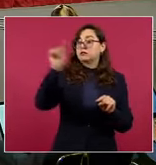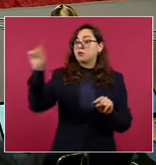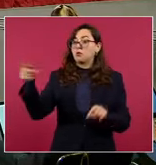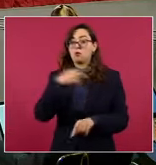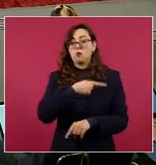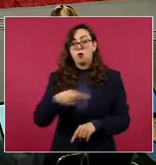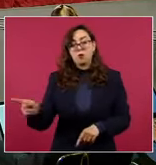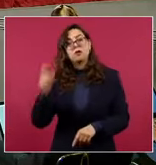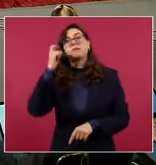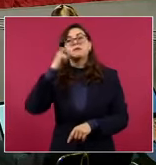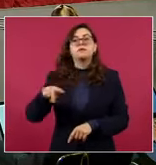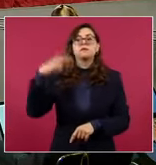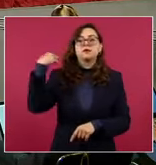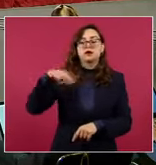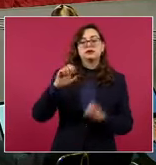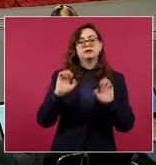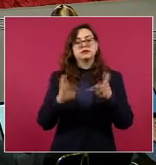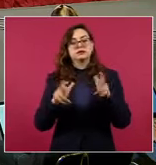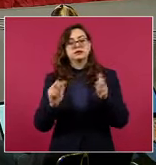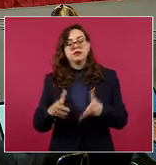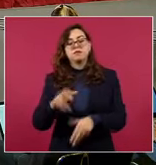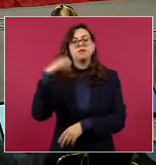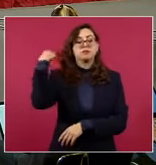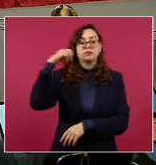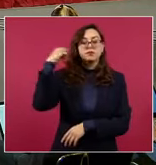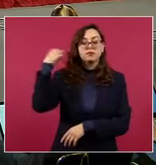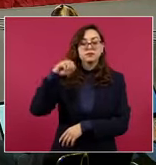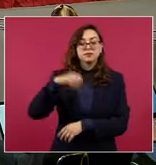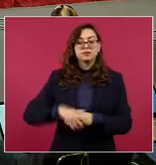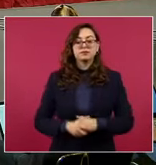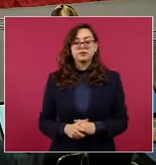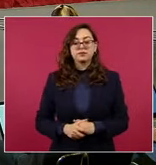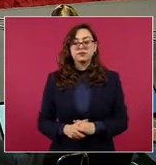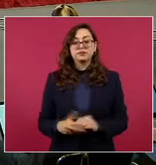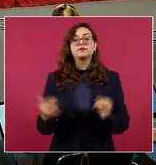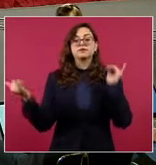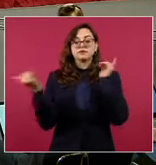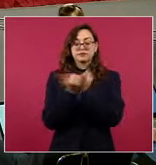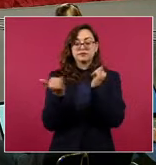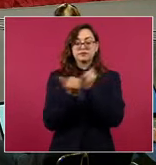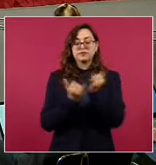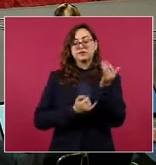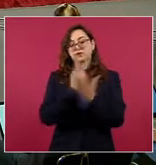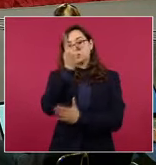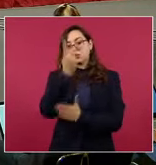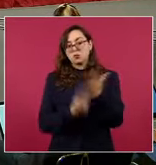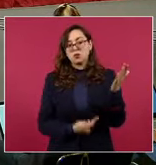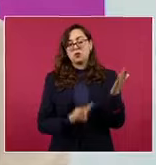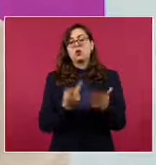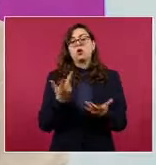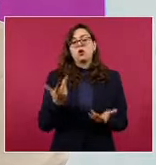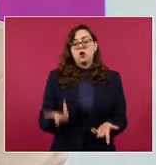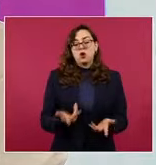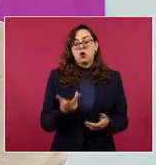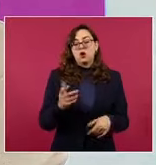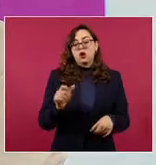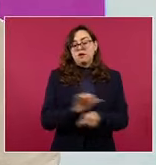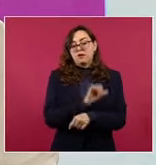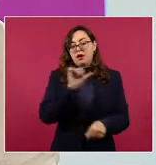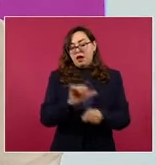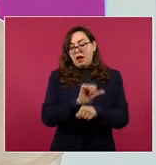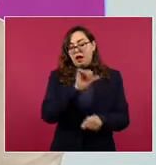Guerrero, Veracruz, Chiapas y Oaxaca. Y también con el programa de registro de vehículos usados de procedencia